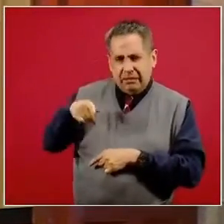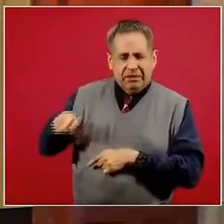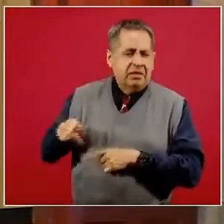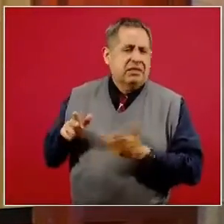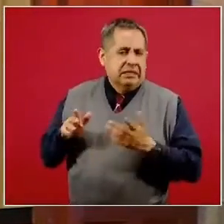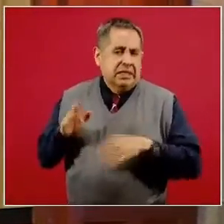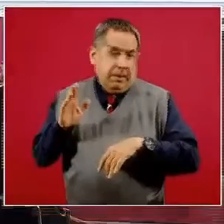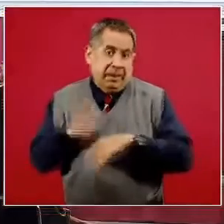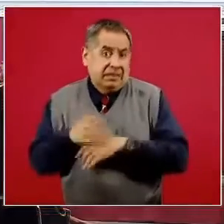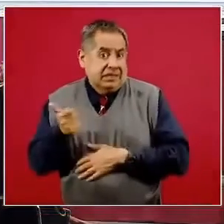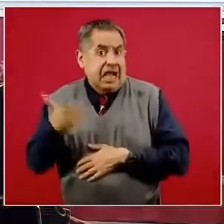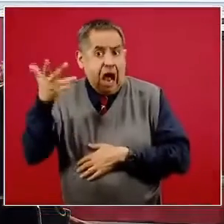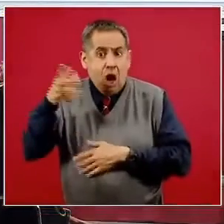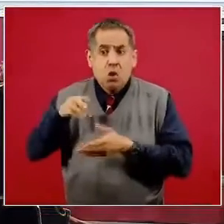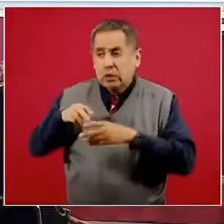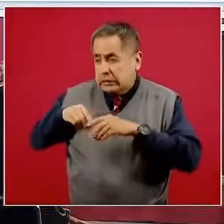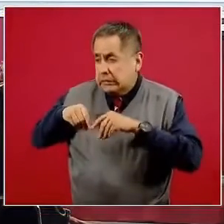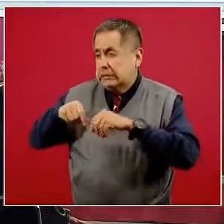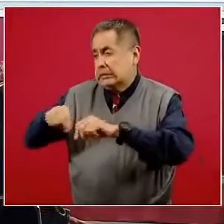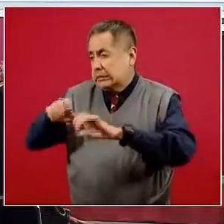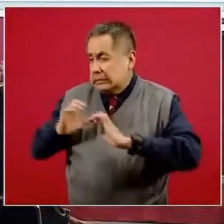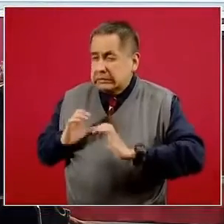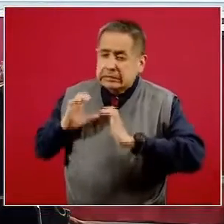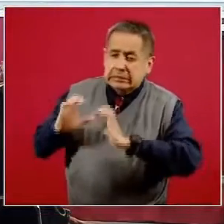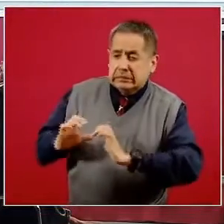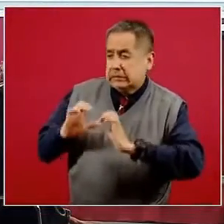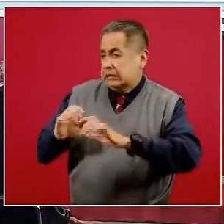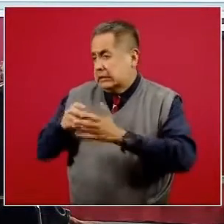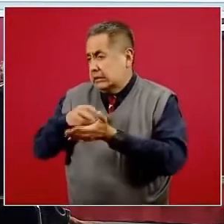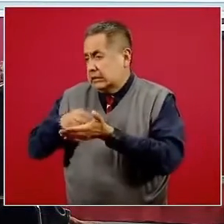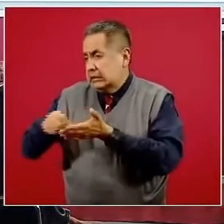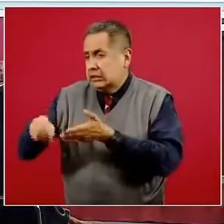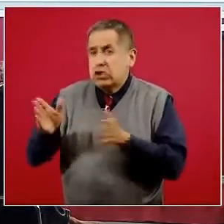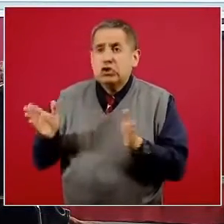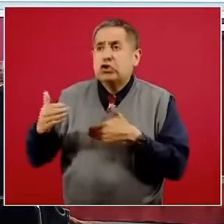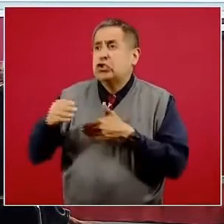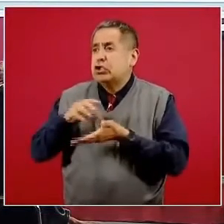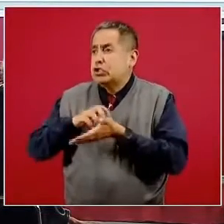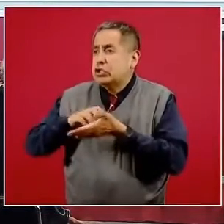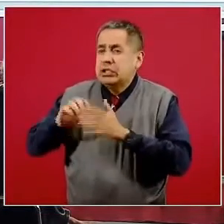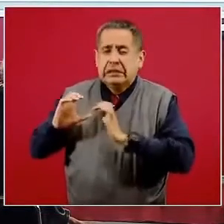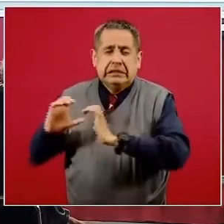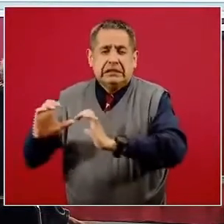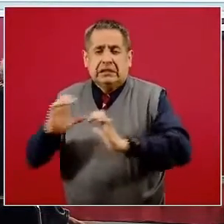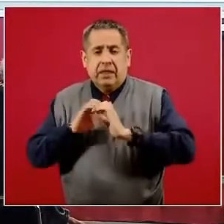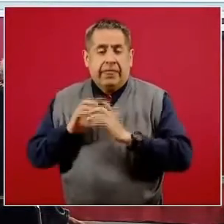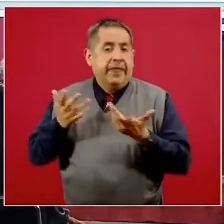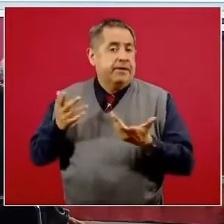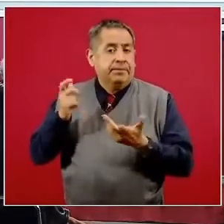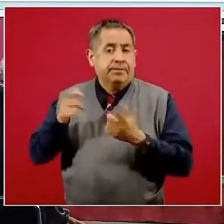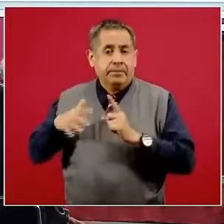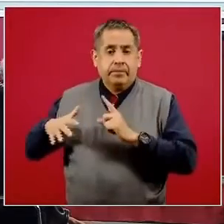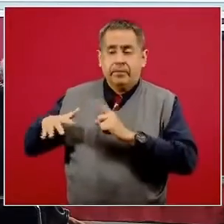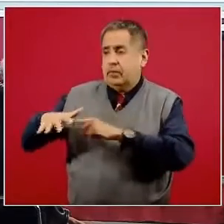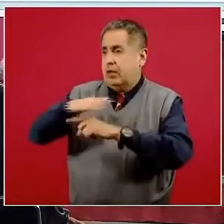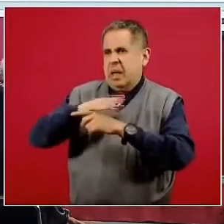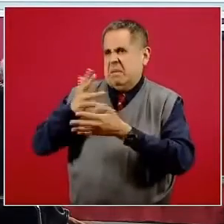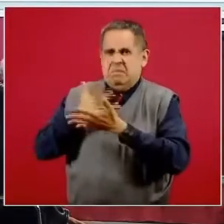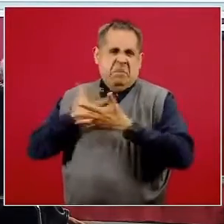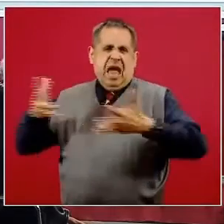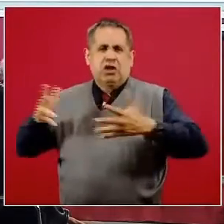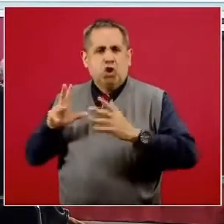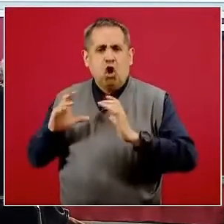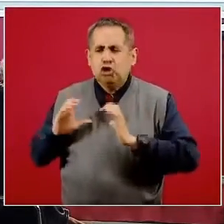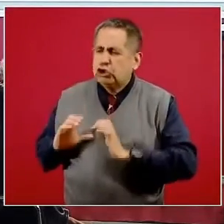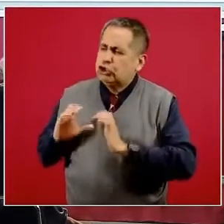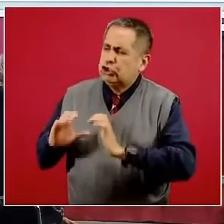caro el cultivar estos maíces nativos en predios pequeñitos, en condiciones no industrializadas,